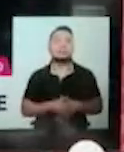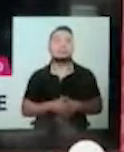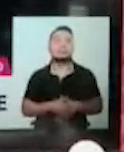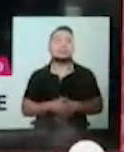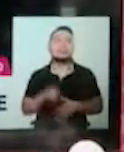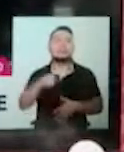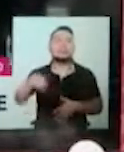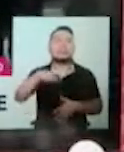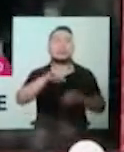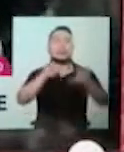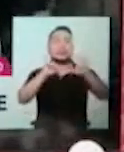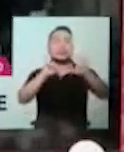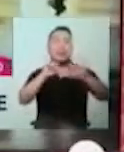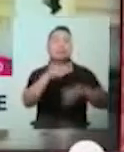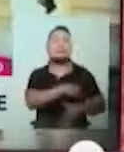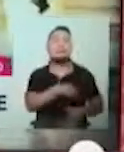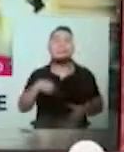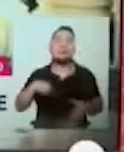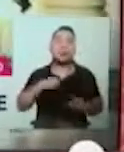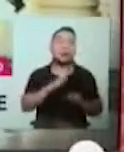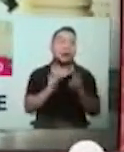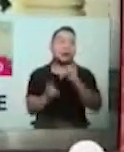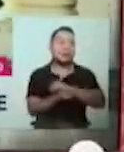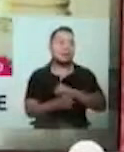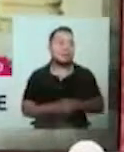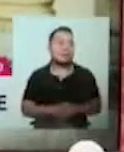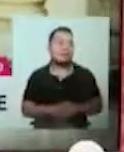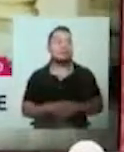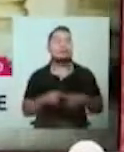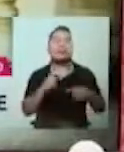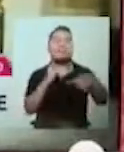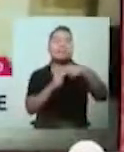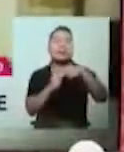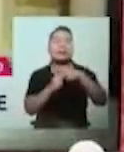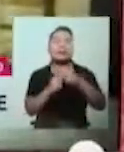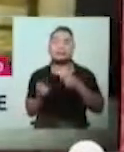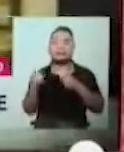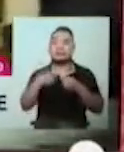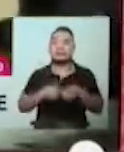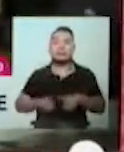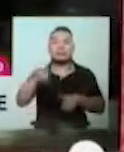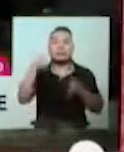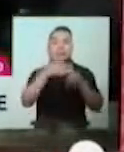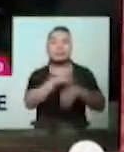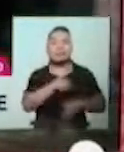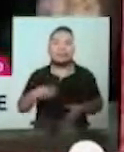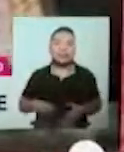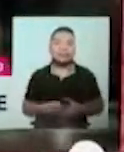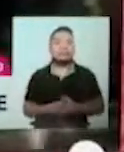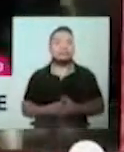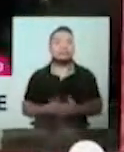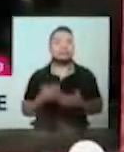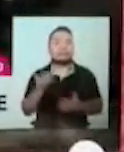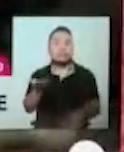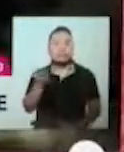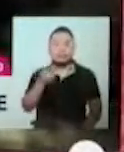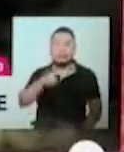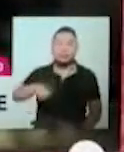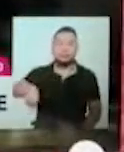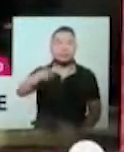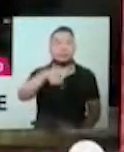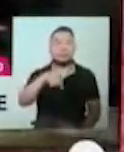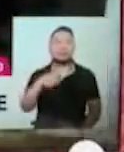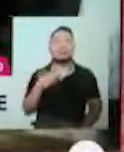de la sobrevivencia. Otro es el criterio de no dejar pasar, sobre todo a ministros muy impopulares,